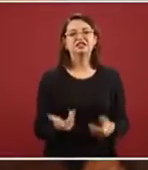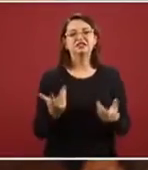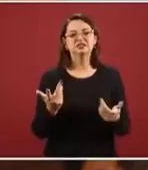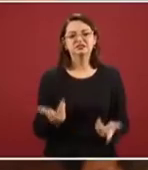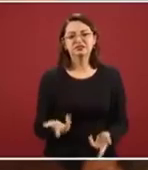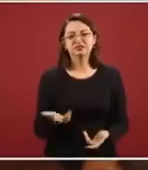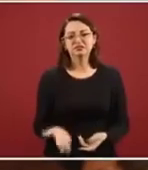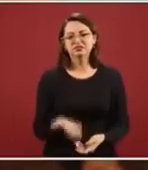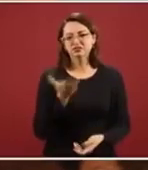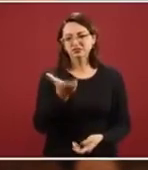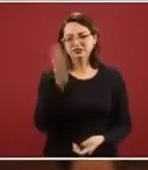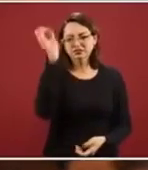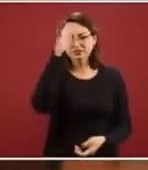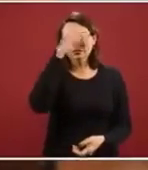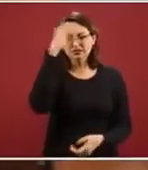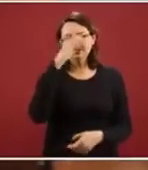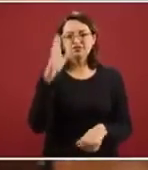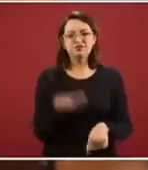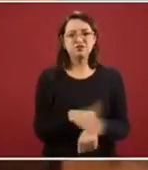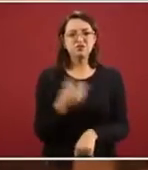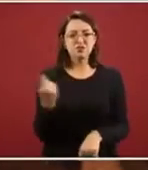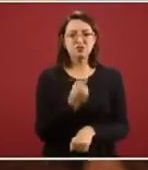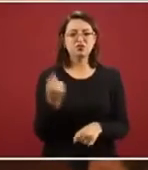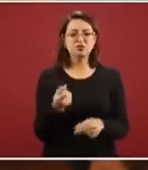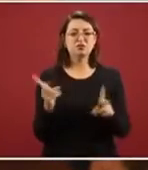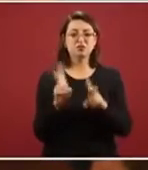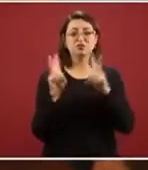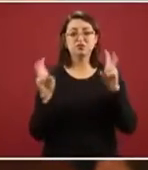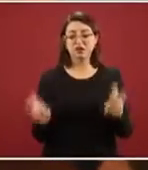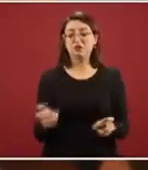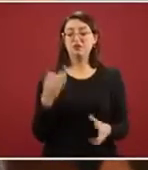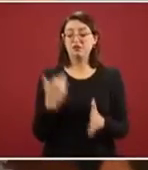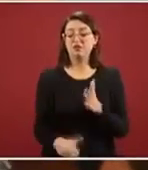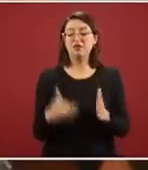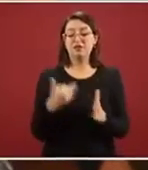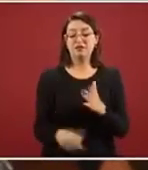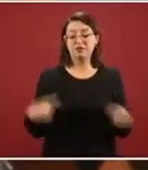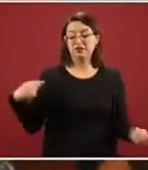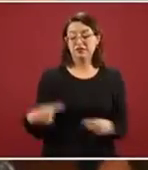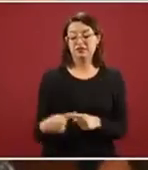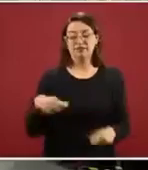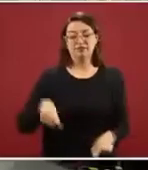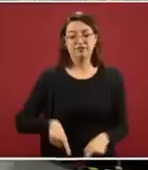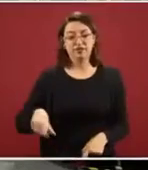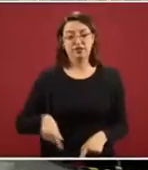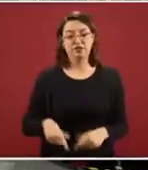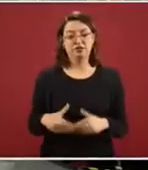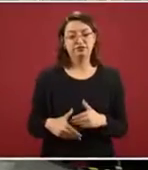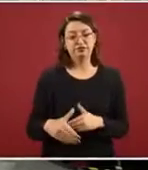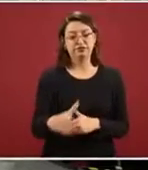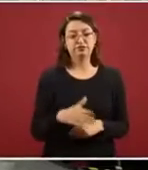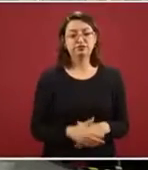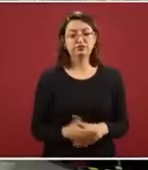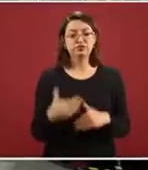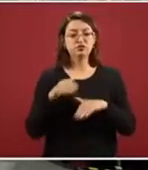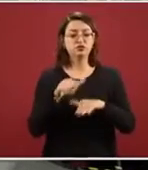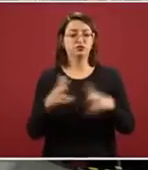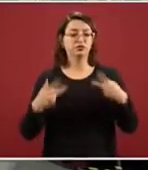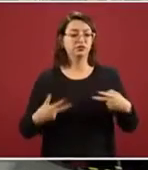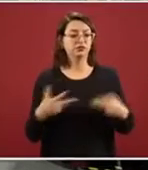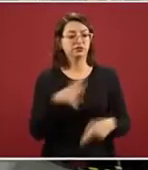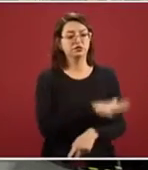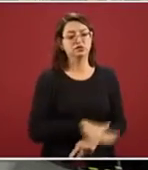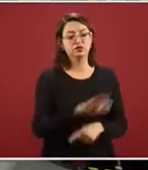al respecto, porque es algo también que tiene pendiente este gobierno con la sociedad.